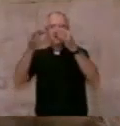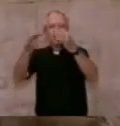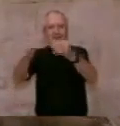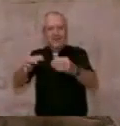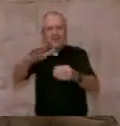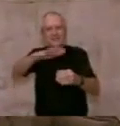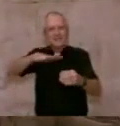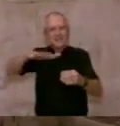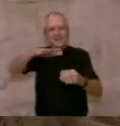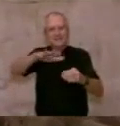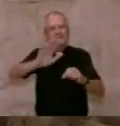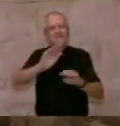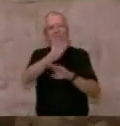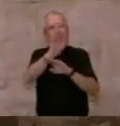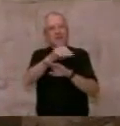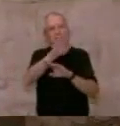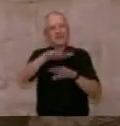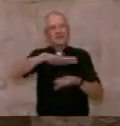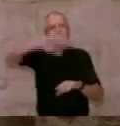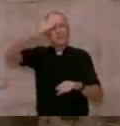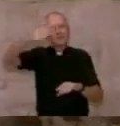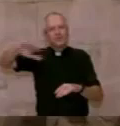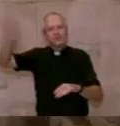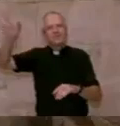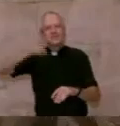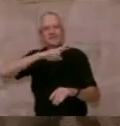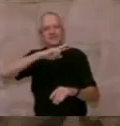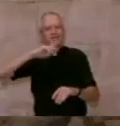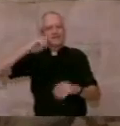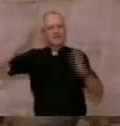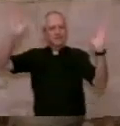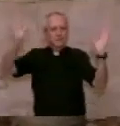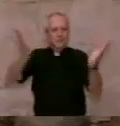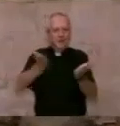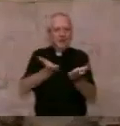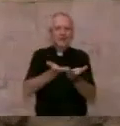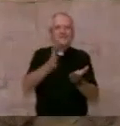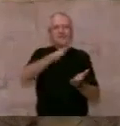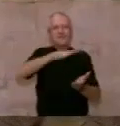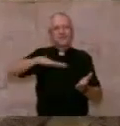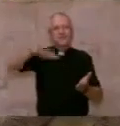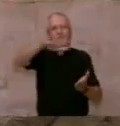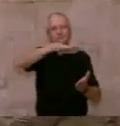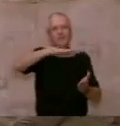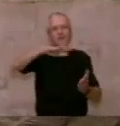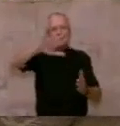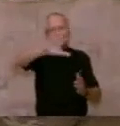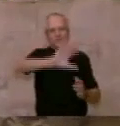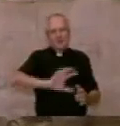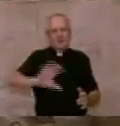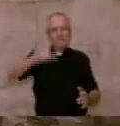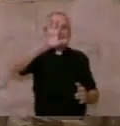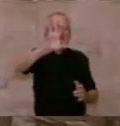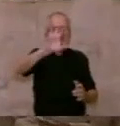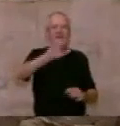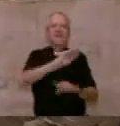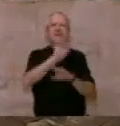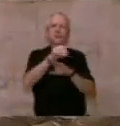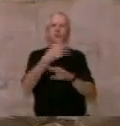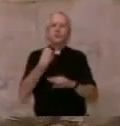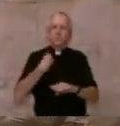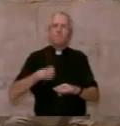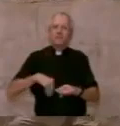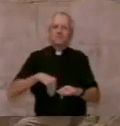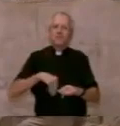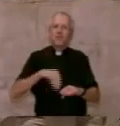las apacentaré en los montes de Israel, a les muntanyes més altes d'Israel. Y en todos los poblados del país. Jo mateix las apacentaré yo mismo